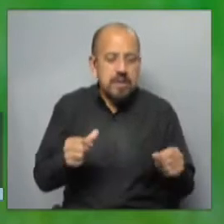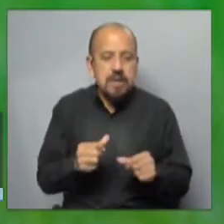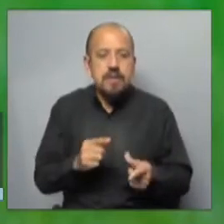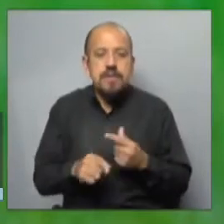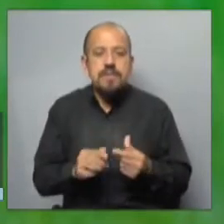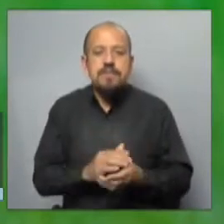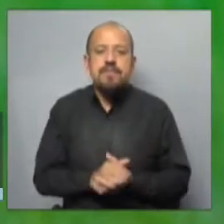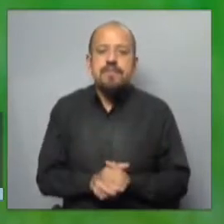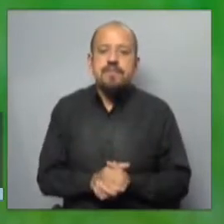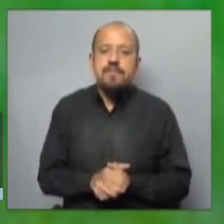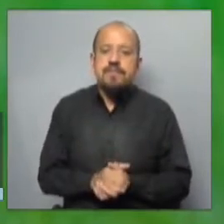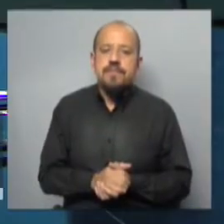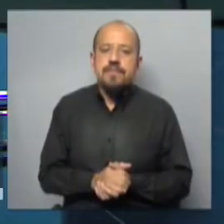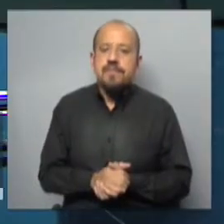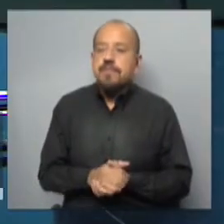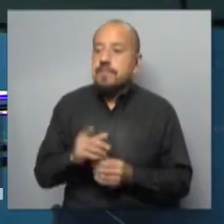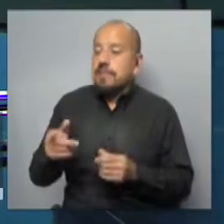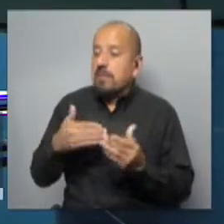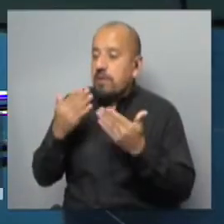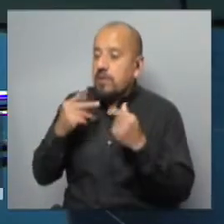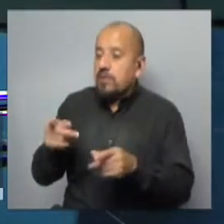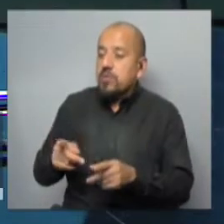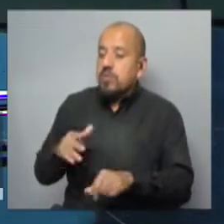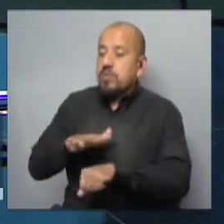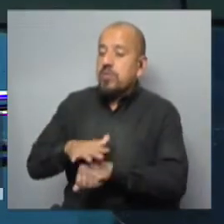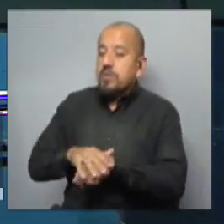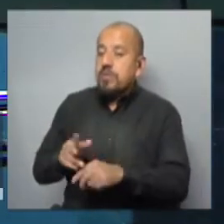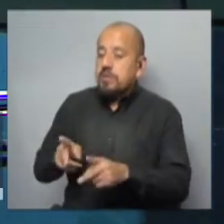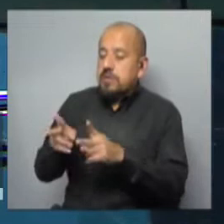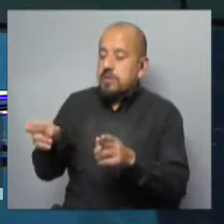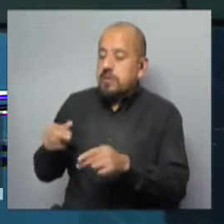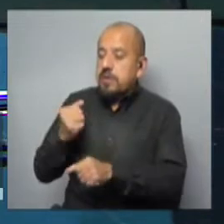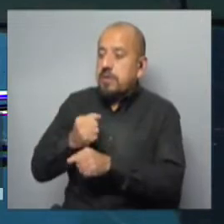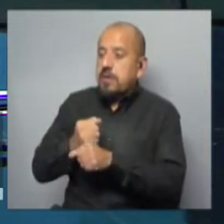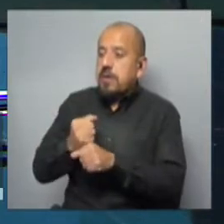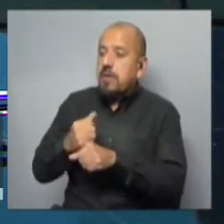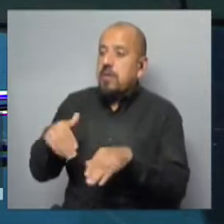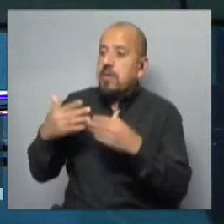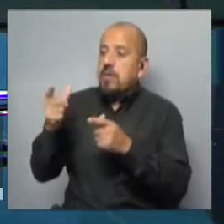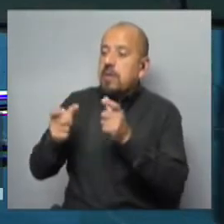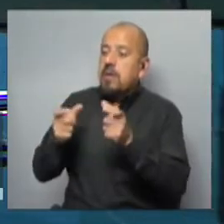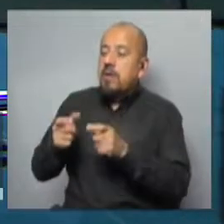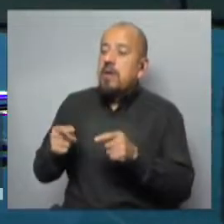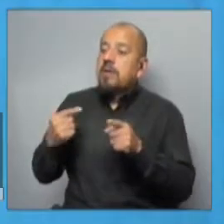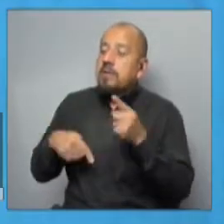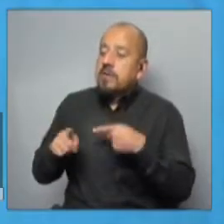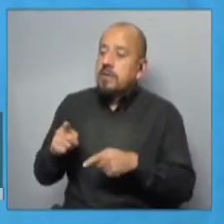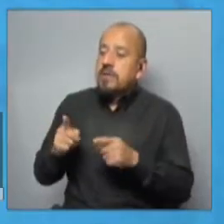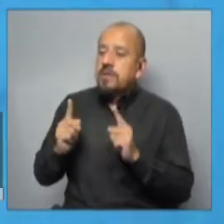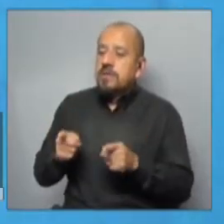estamos hablando de una tapa y una fase fundamental del trabajo para cualquier persona dario que hablar pero en este caso también